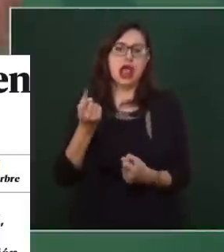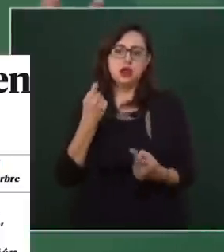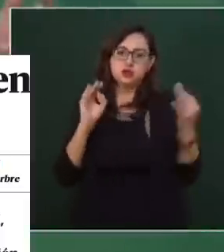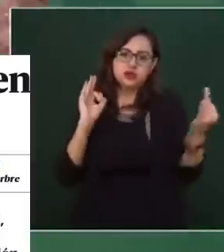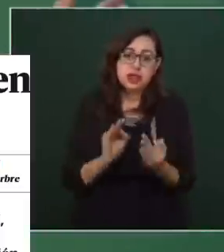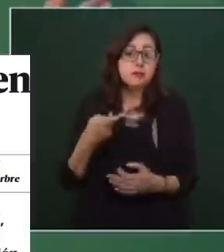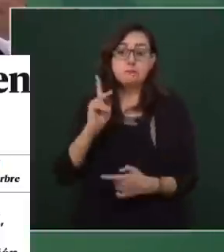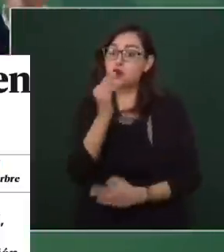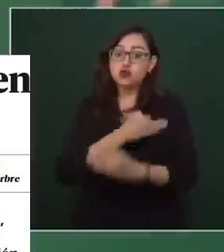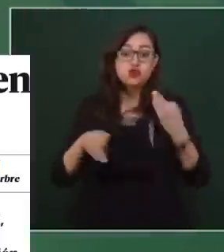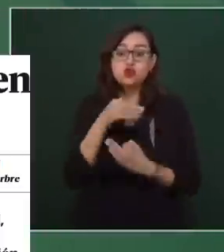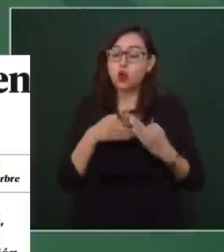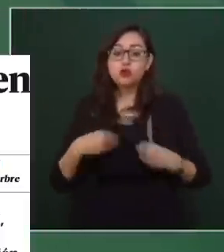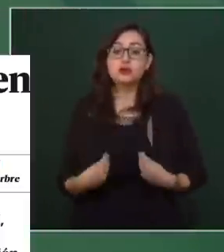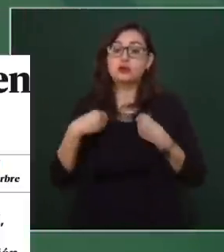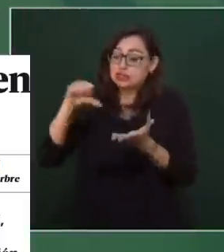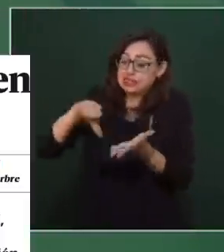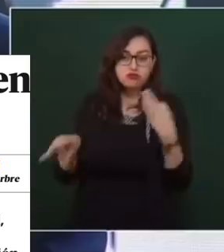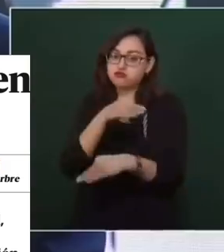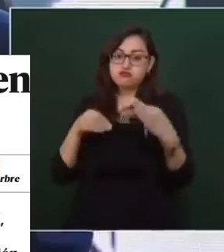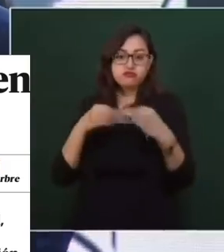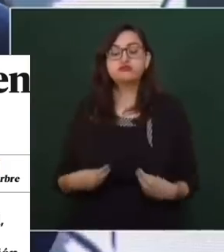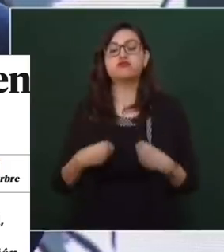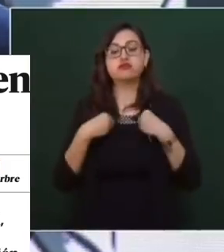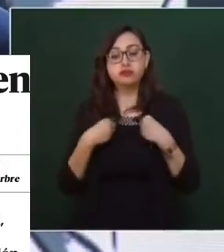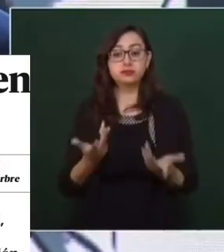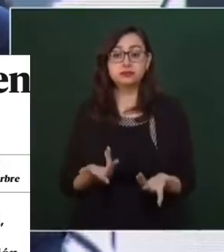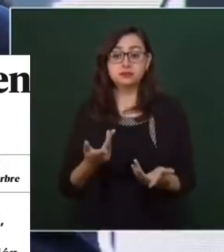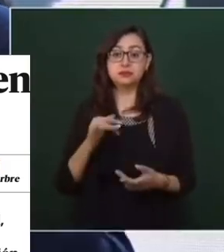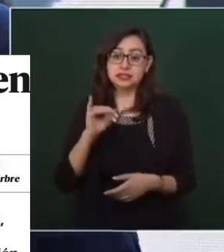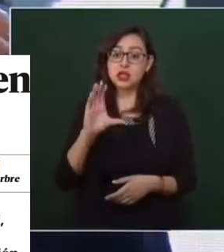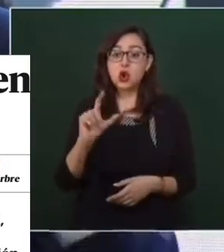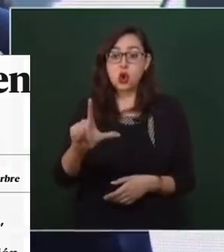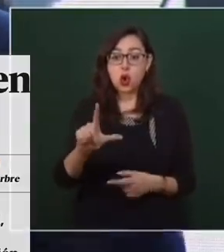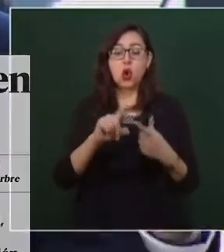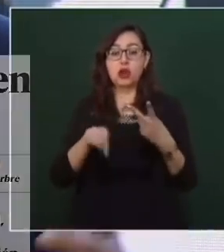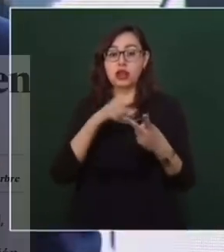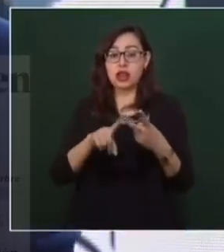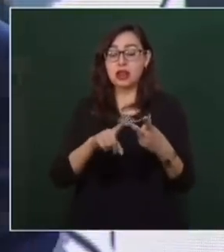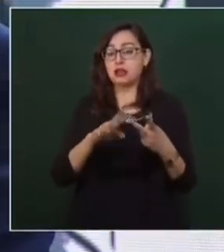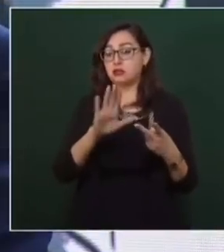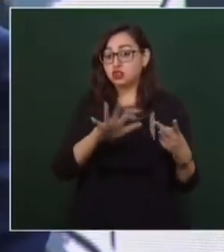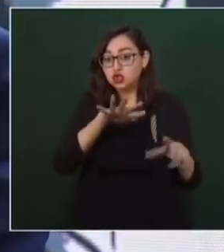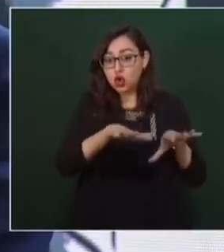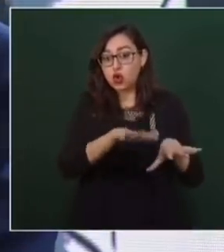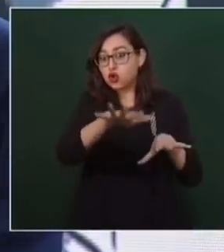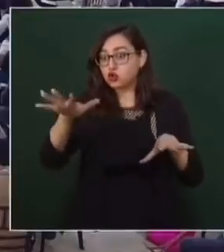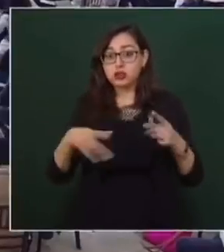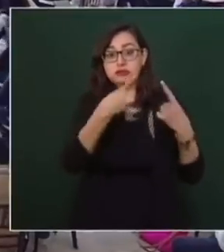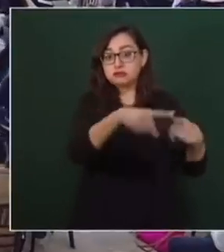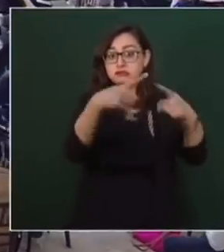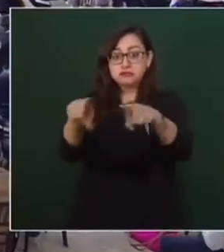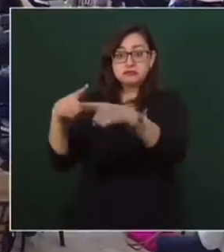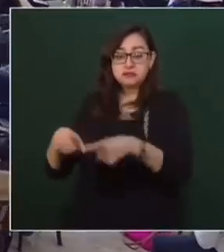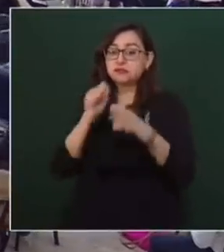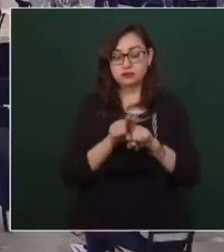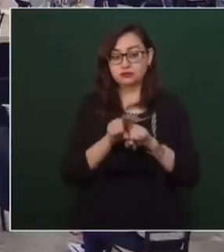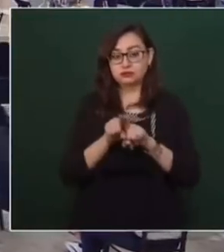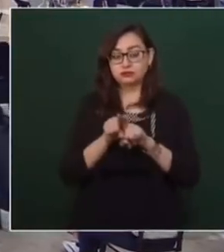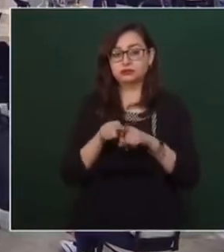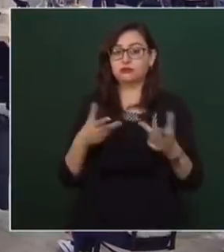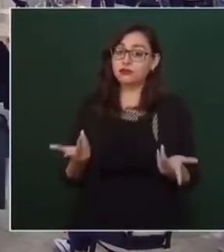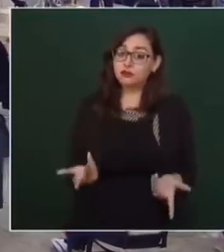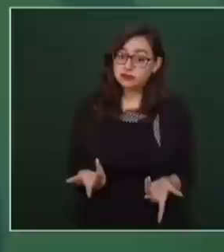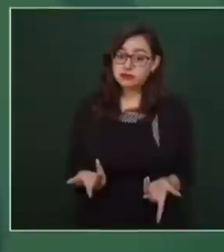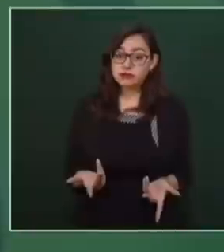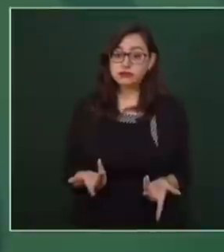la capital de la República, en esta gran ciudad, aunque en distintas colonias, en distintas zonas de la ciudad. Y lo mismo en el país.